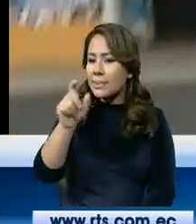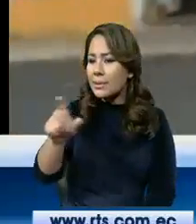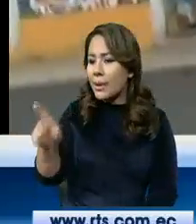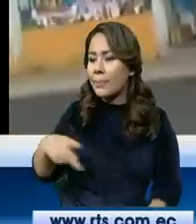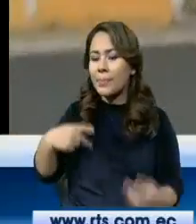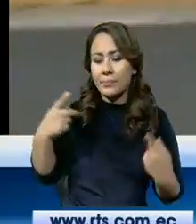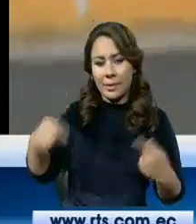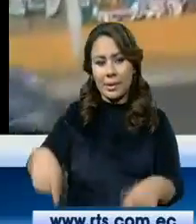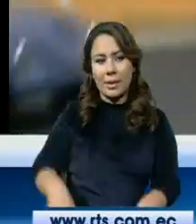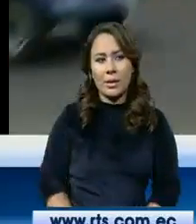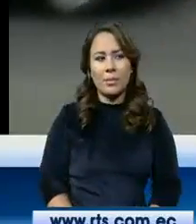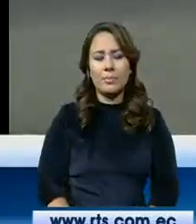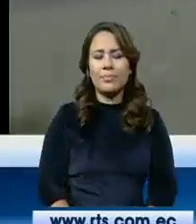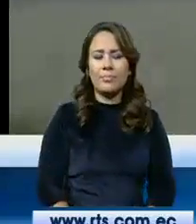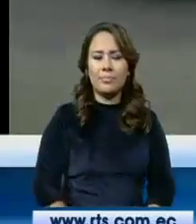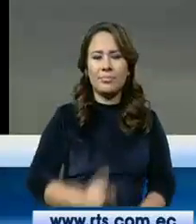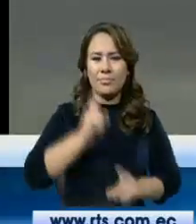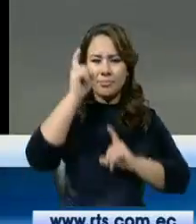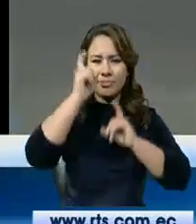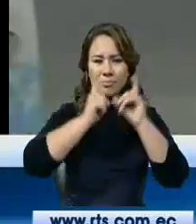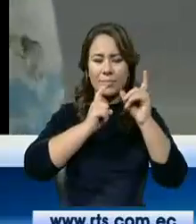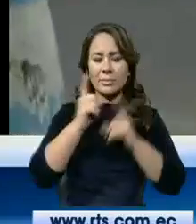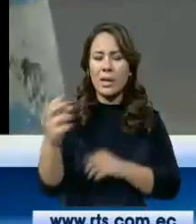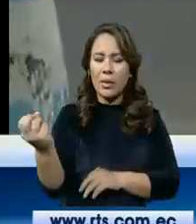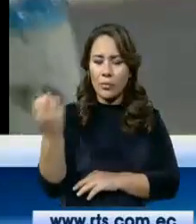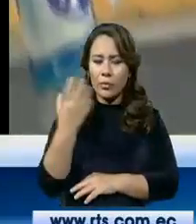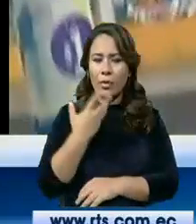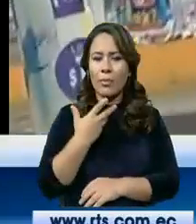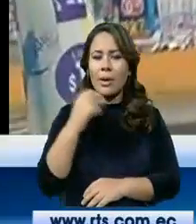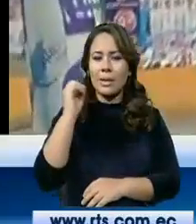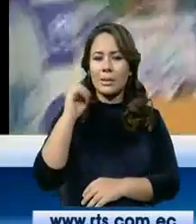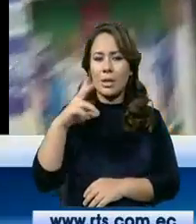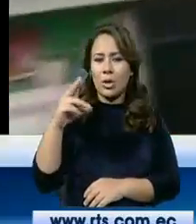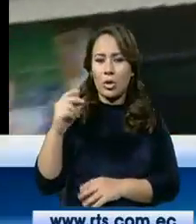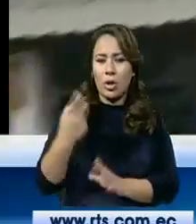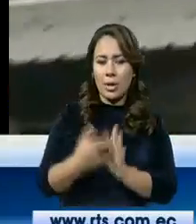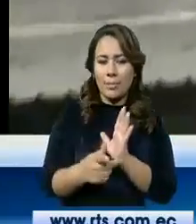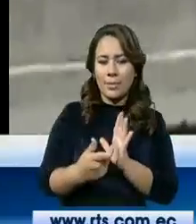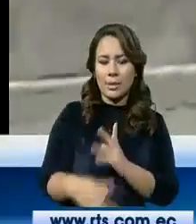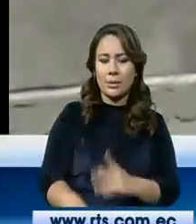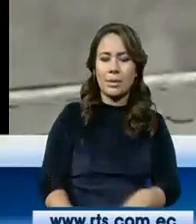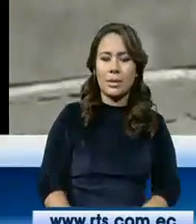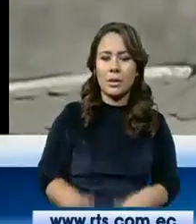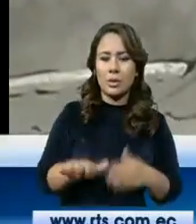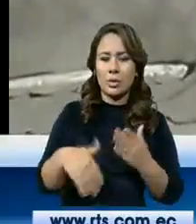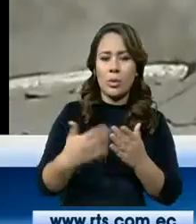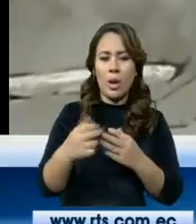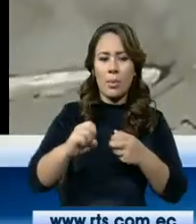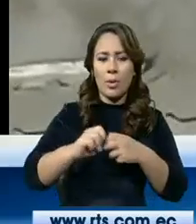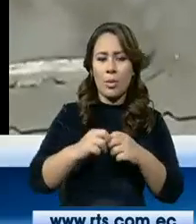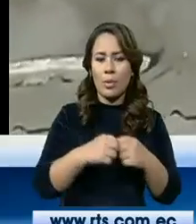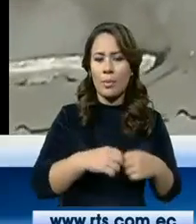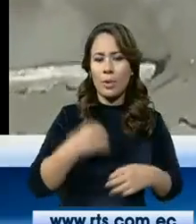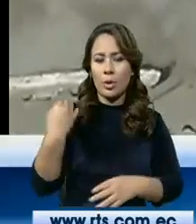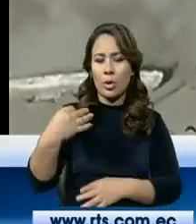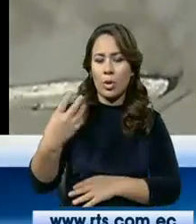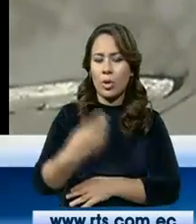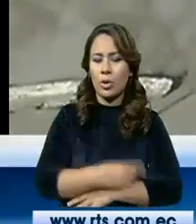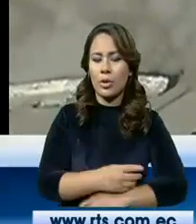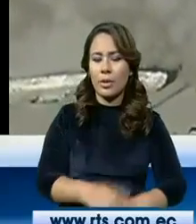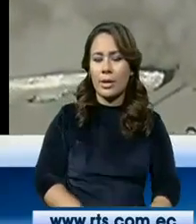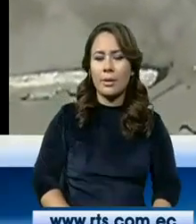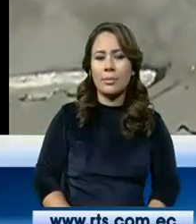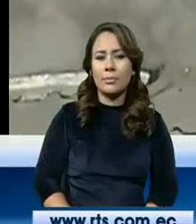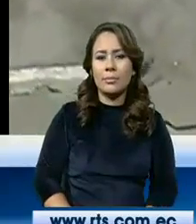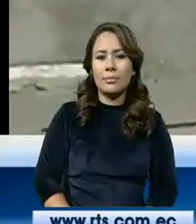para ver qué más nos pueden expresar, qué más nos pueden manifestar en torno a esta situación que se genera a diario por acá en la